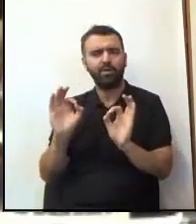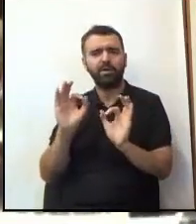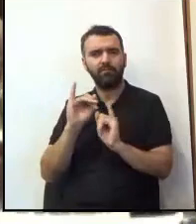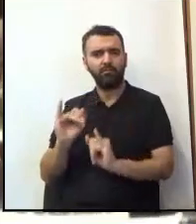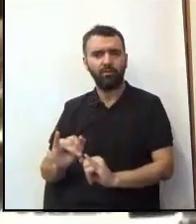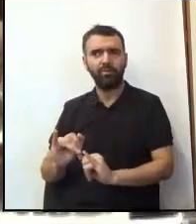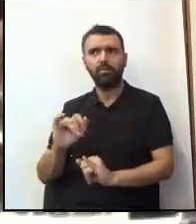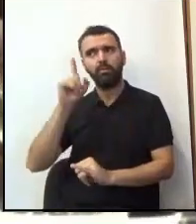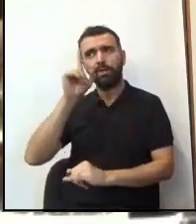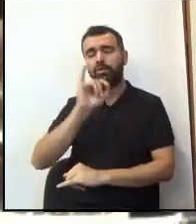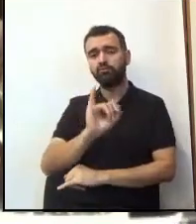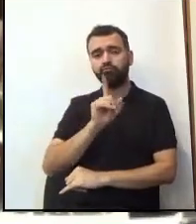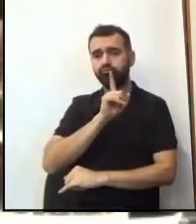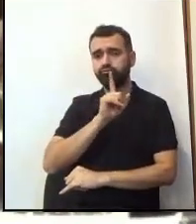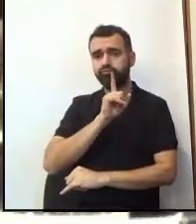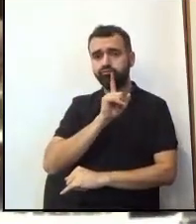que tener